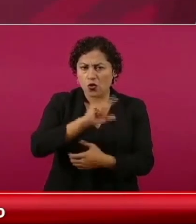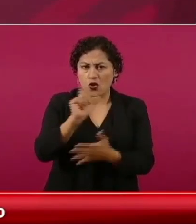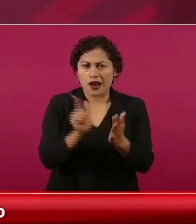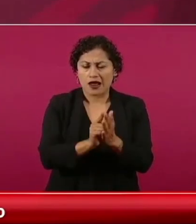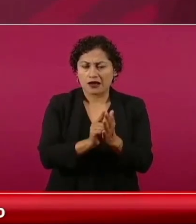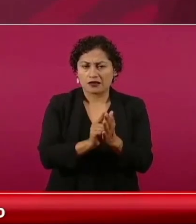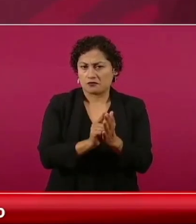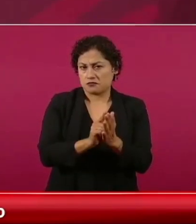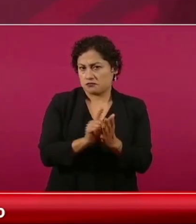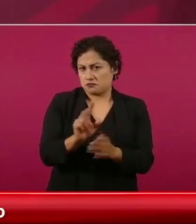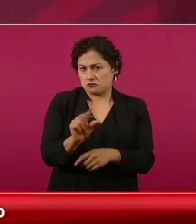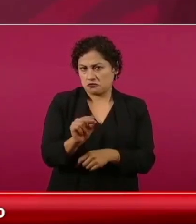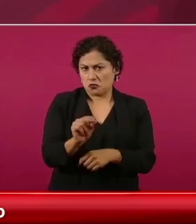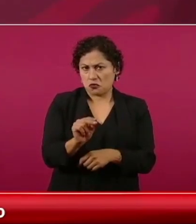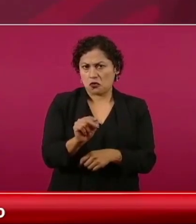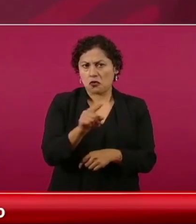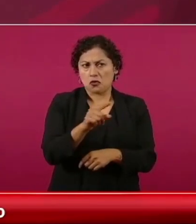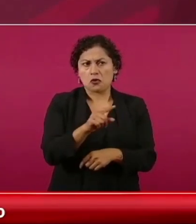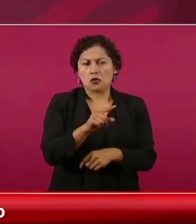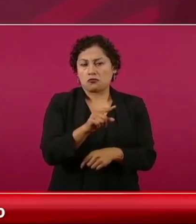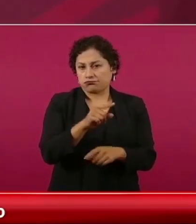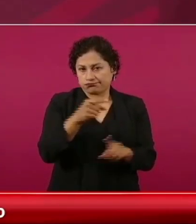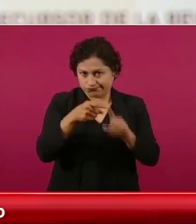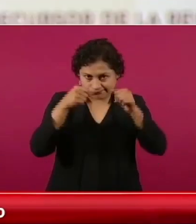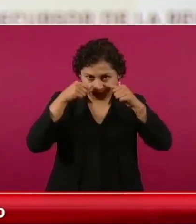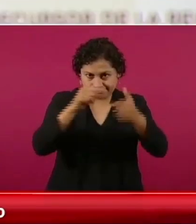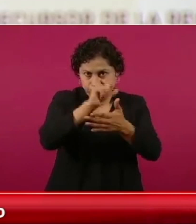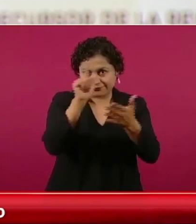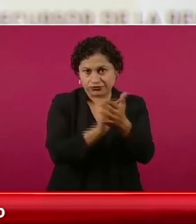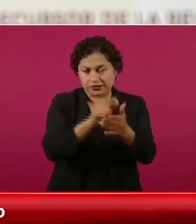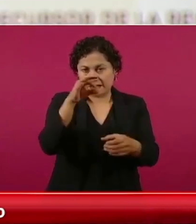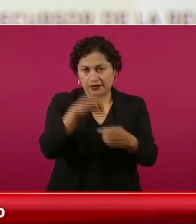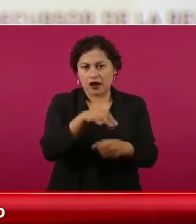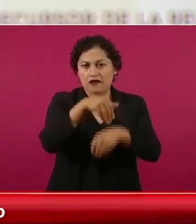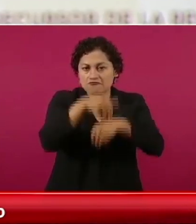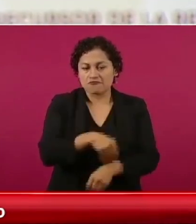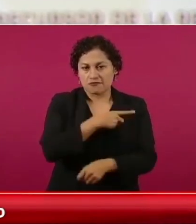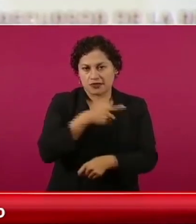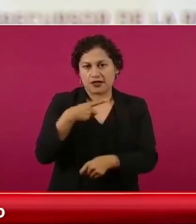y en especial la electoral, pues